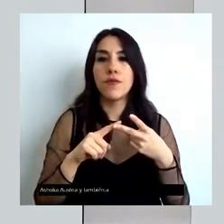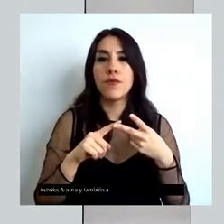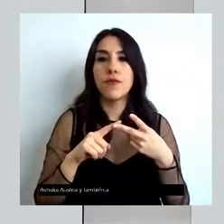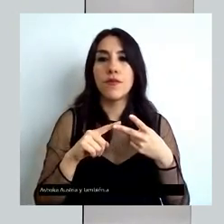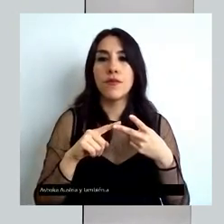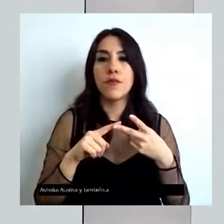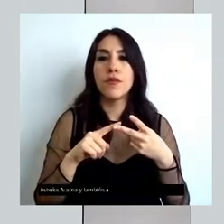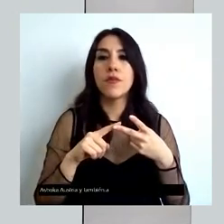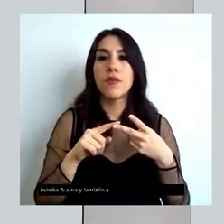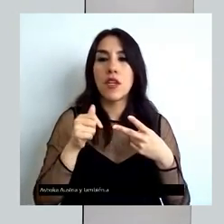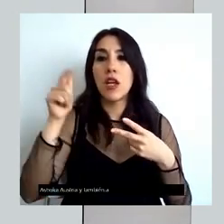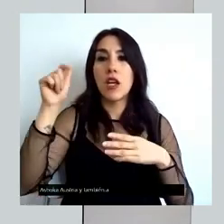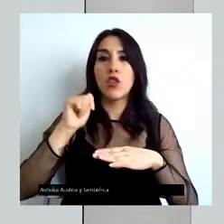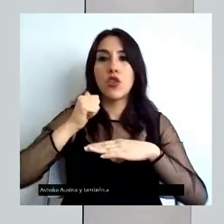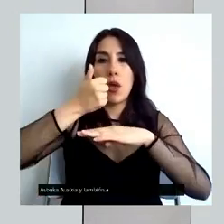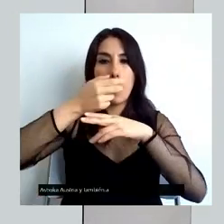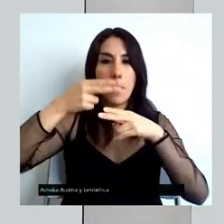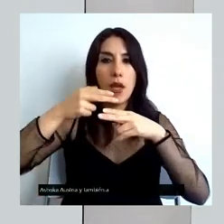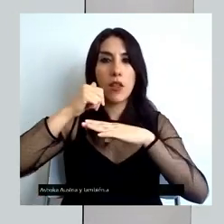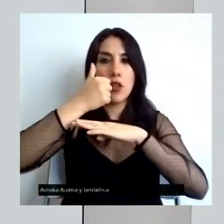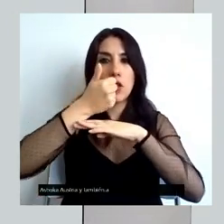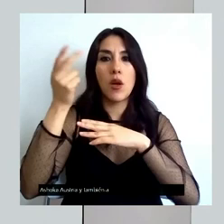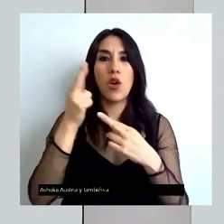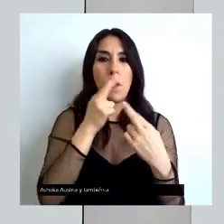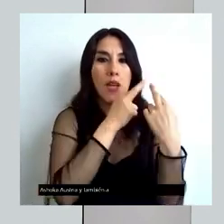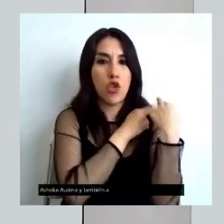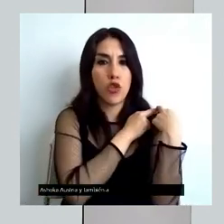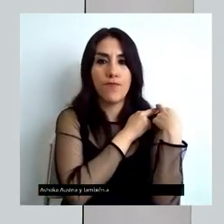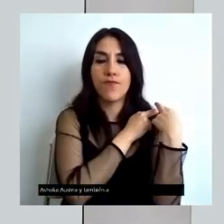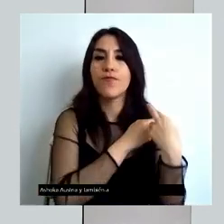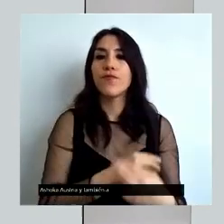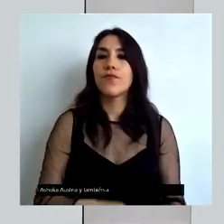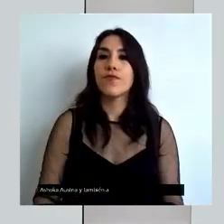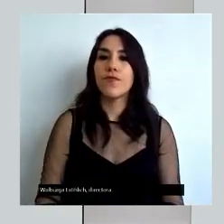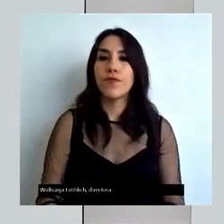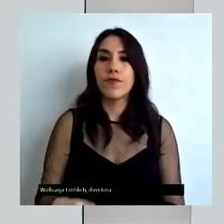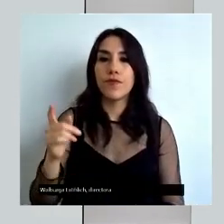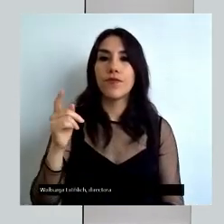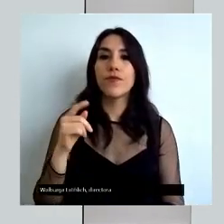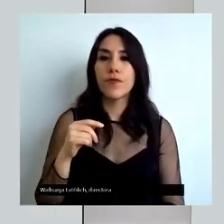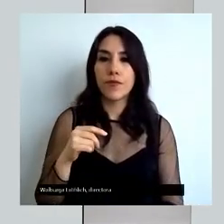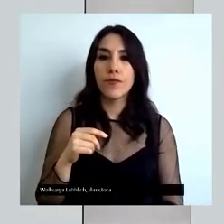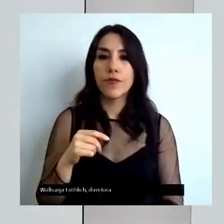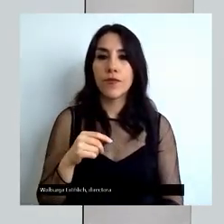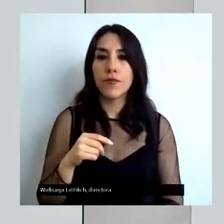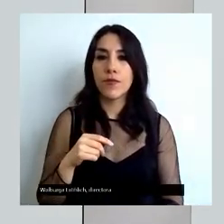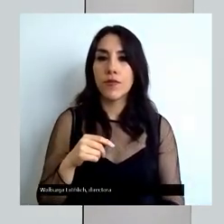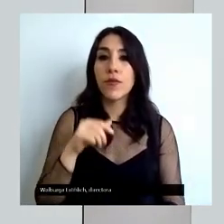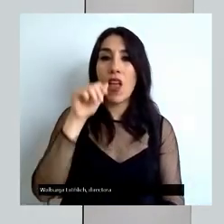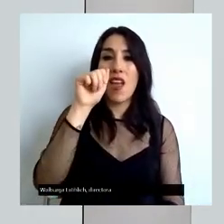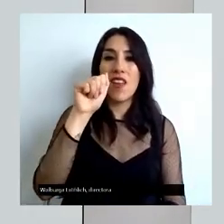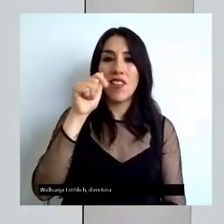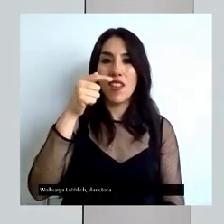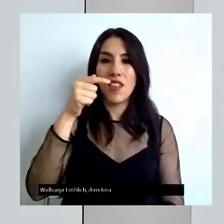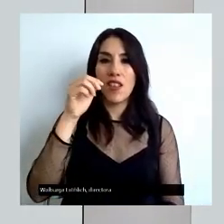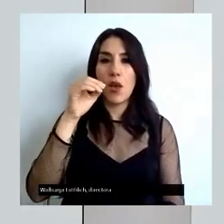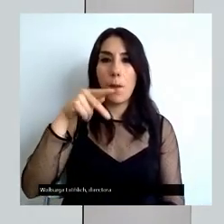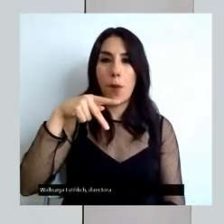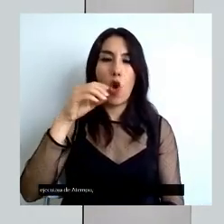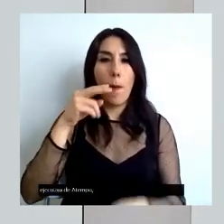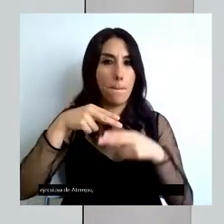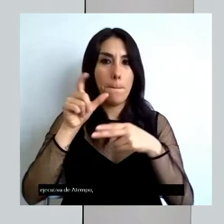Capito, organización austriaca sin fines de lucro que desarrolla y distribuye servicios